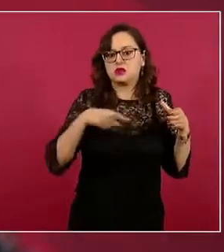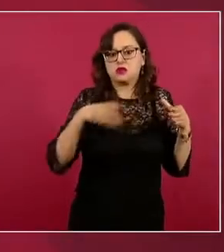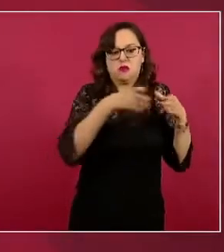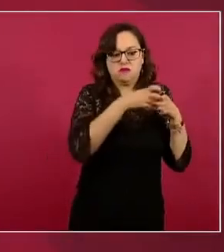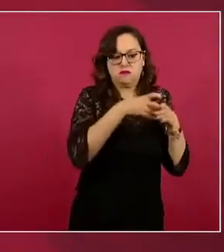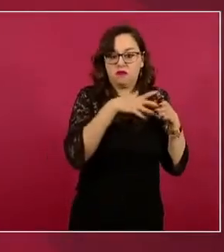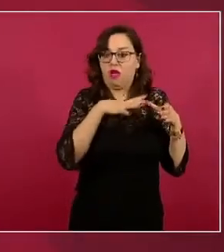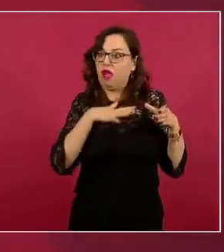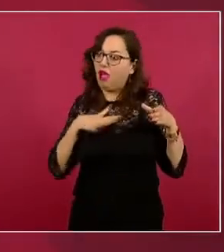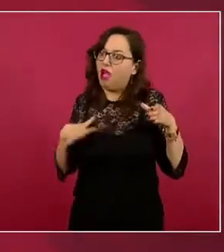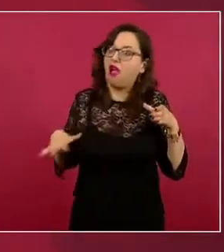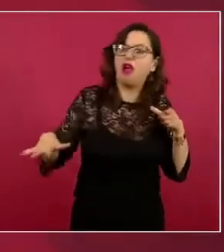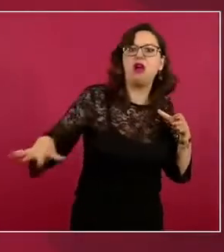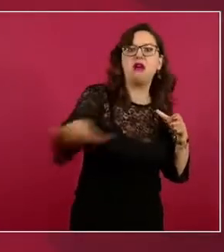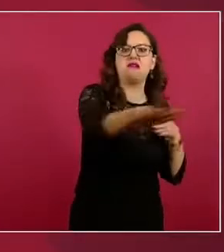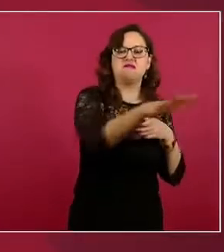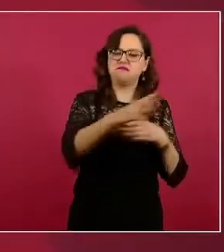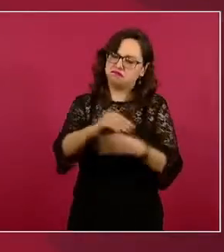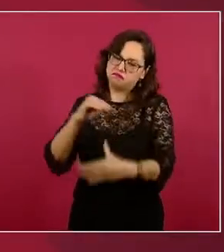ignora por completo